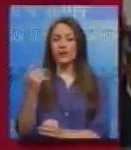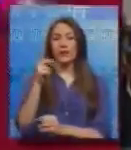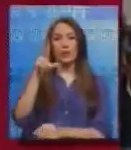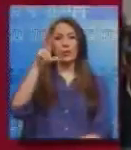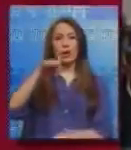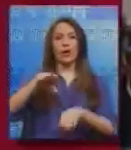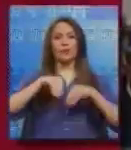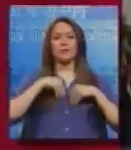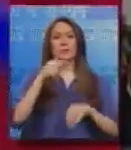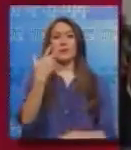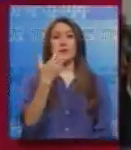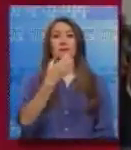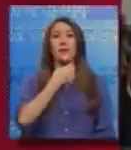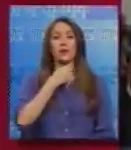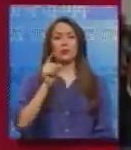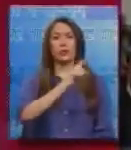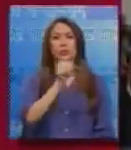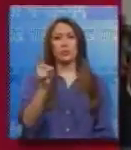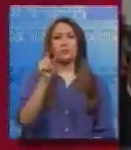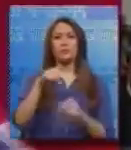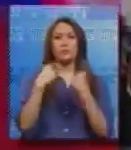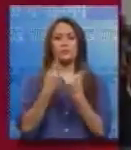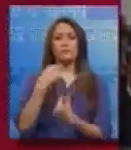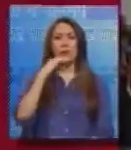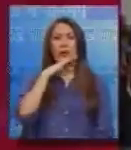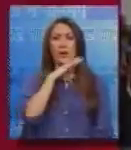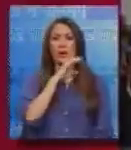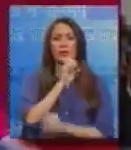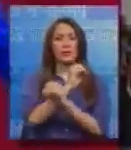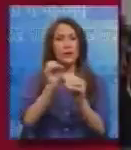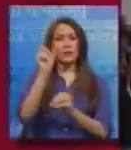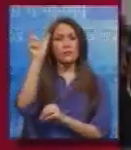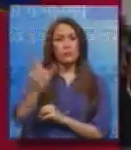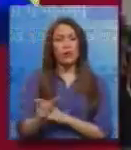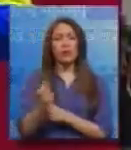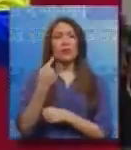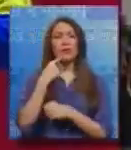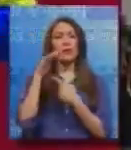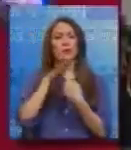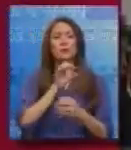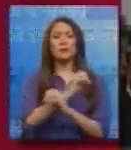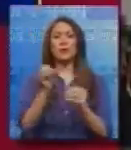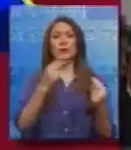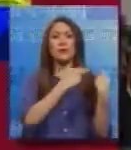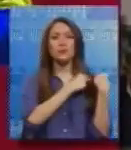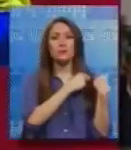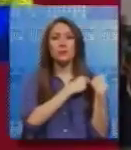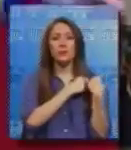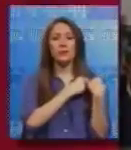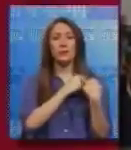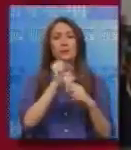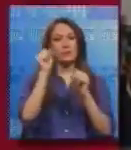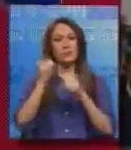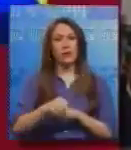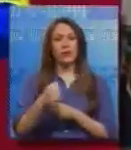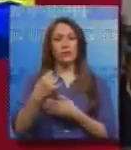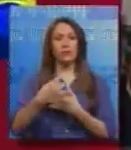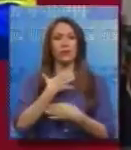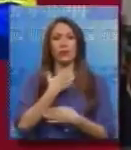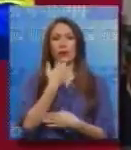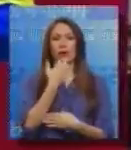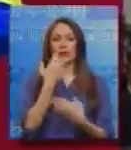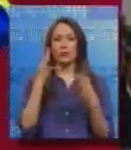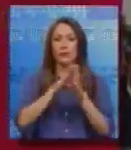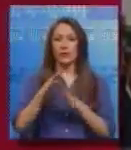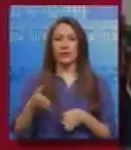impedir ese 13 de agosto que ningún majadero, ningún malcriado, ningún irresponsable, ningún engreído nos vaya a cerrar la